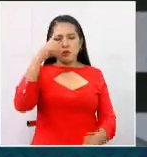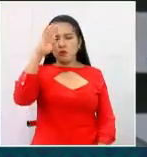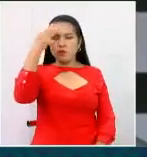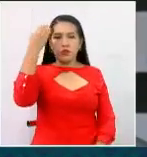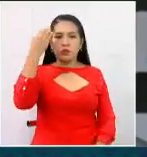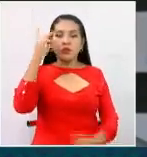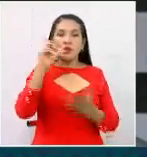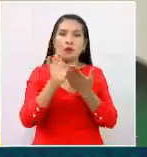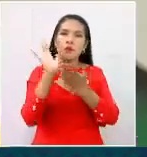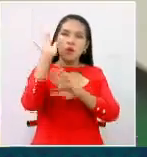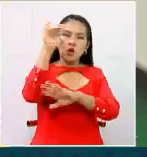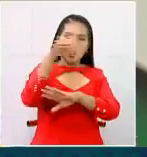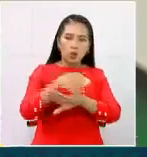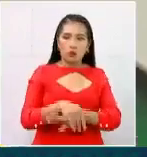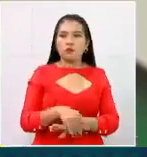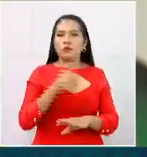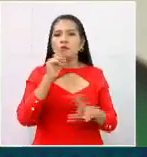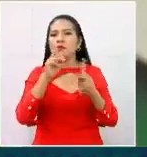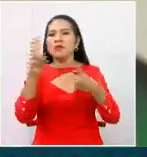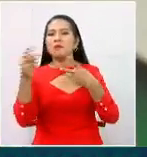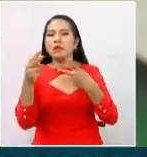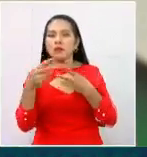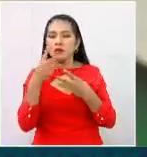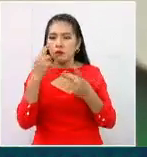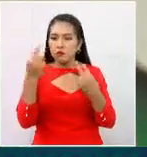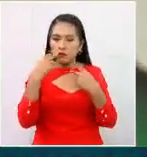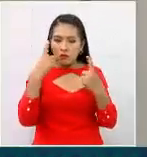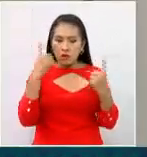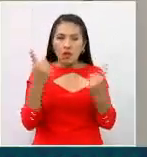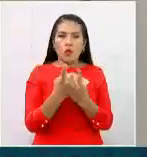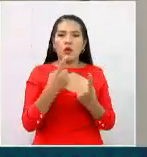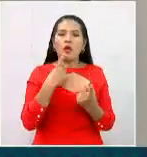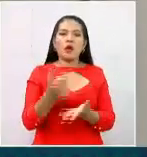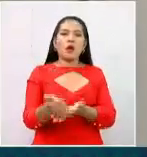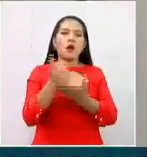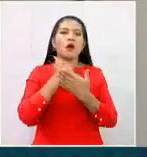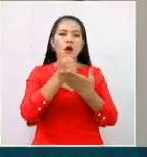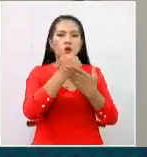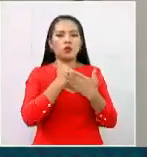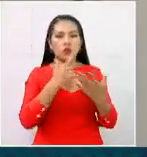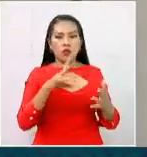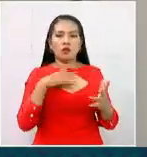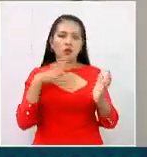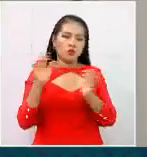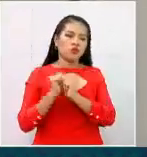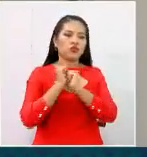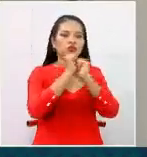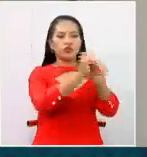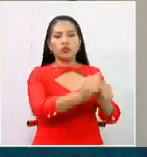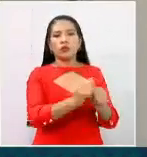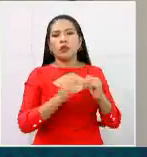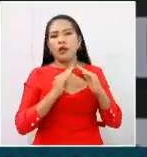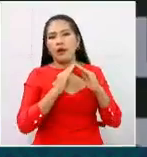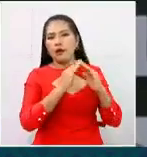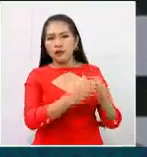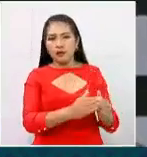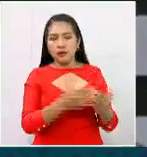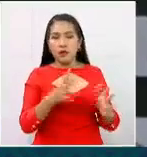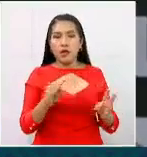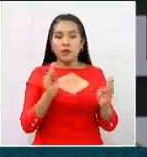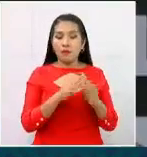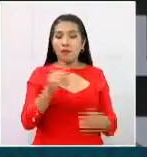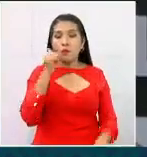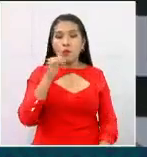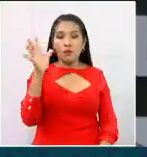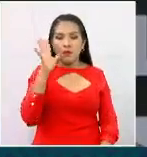horas de la noche habría sido auxiliada por vecinos del lugar que la encontraron y la auxiliaron llevándola hasta su domicilio, hecho por el cual la madre de la